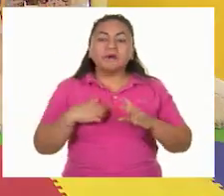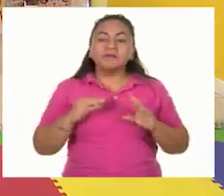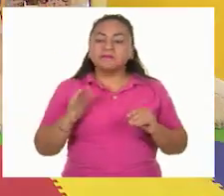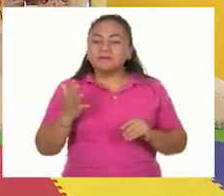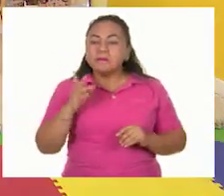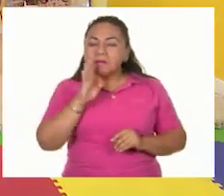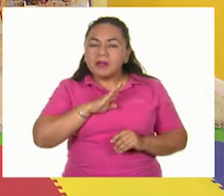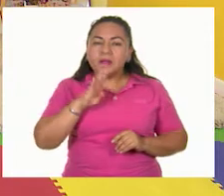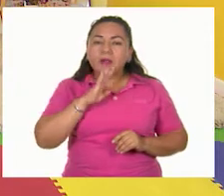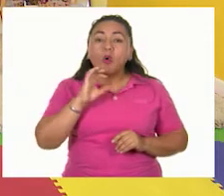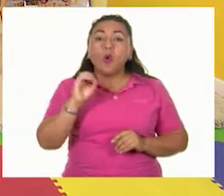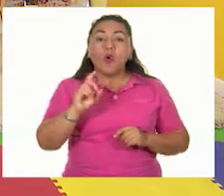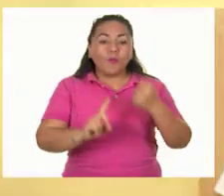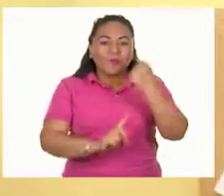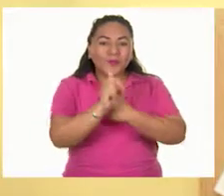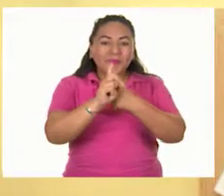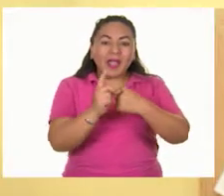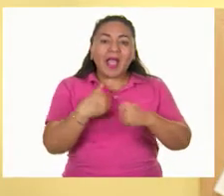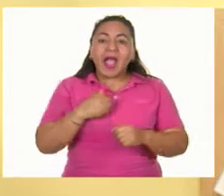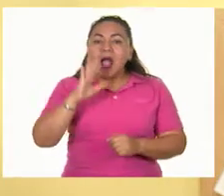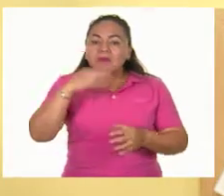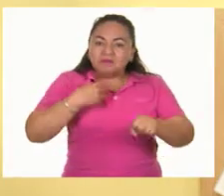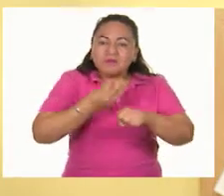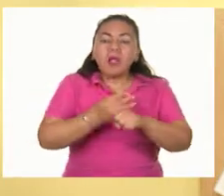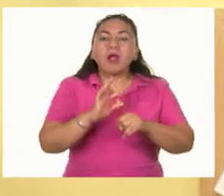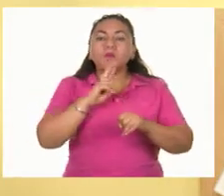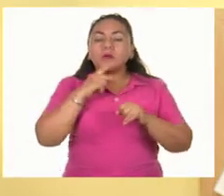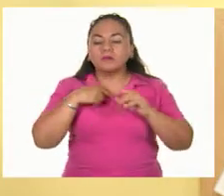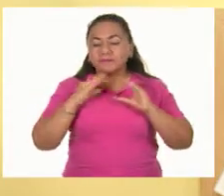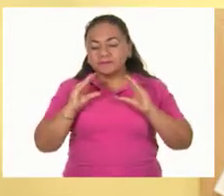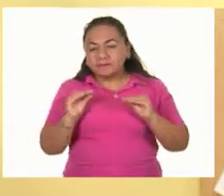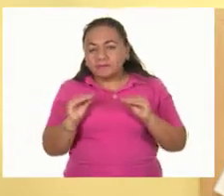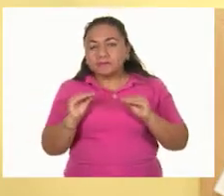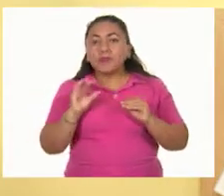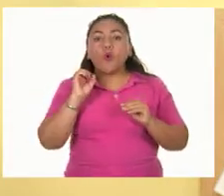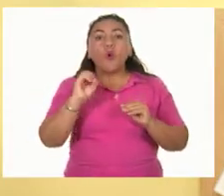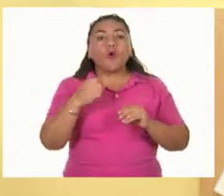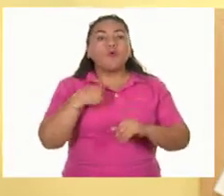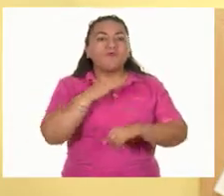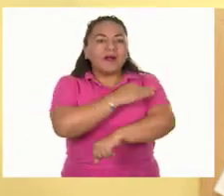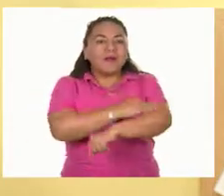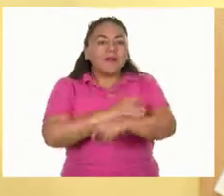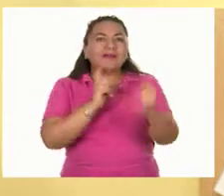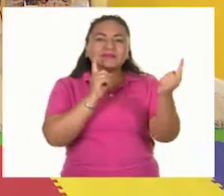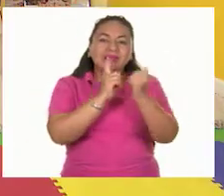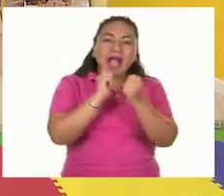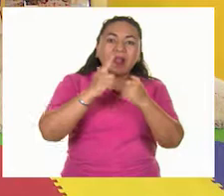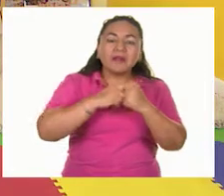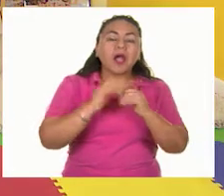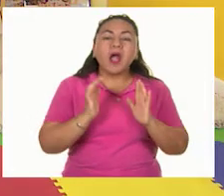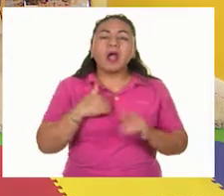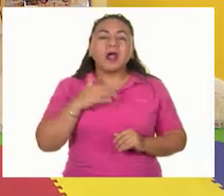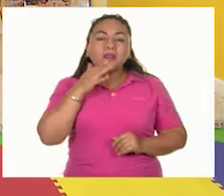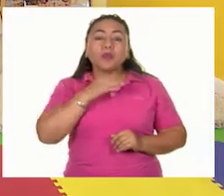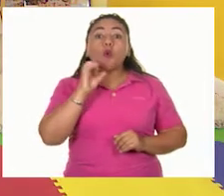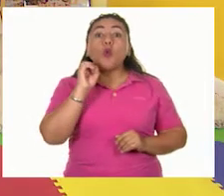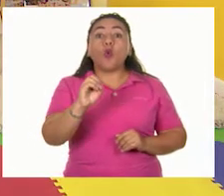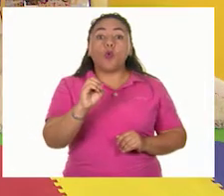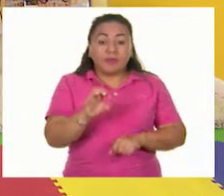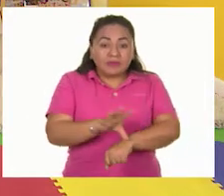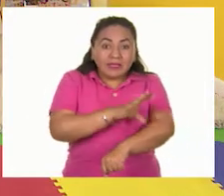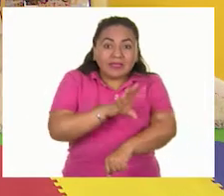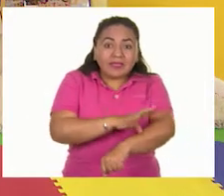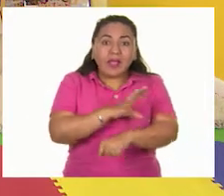manejar situaciones conflictivas, desarrollar relaciones cercanas y empáticas y tendrán poca energía